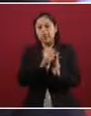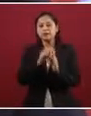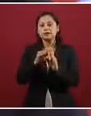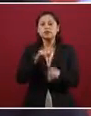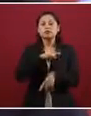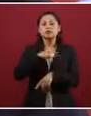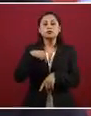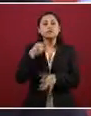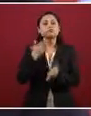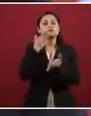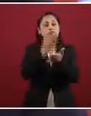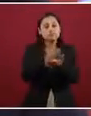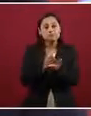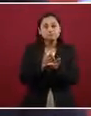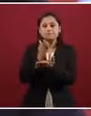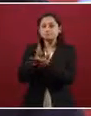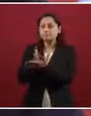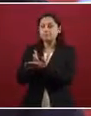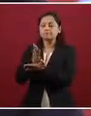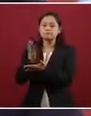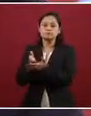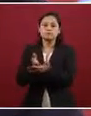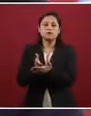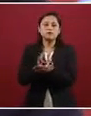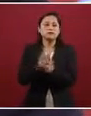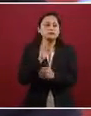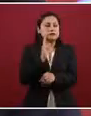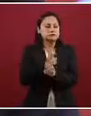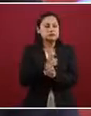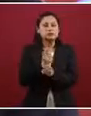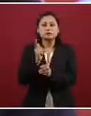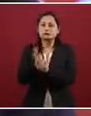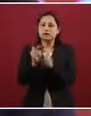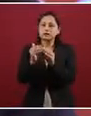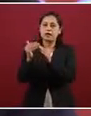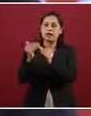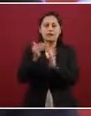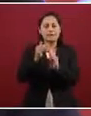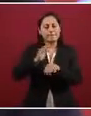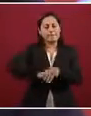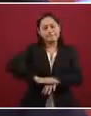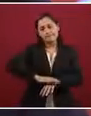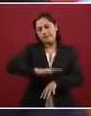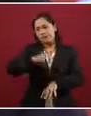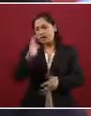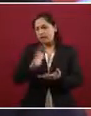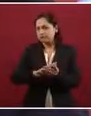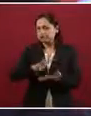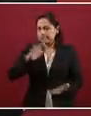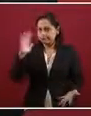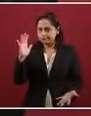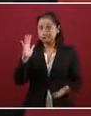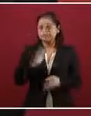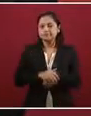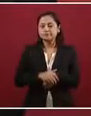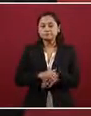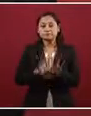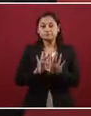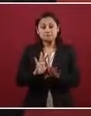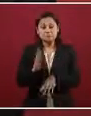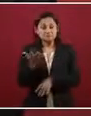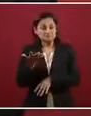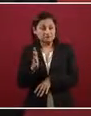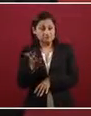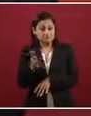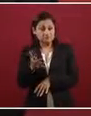pues esta cantidad de viviendas afectadas es mayor, es lo que hemos identificado. Podemos decir a estas alturas que